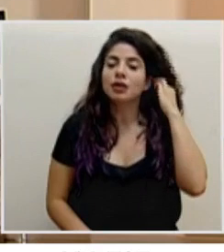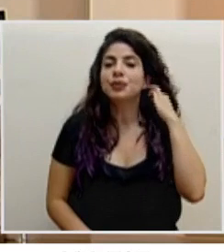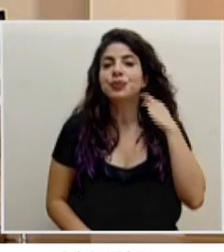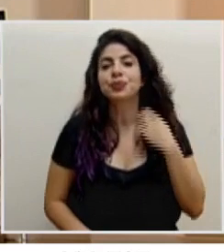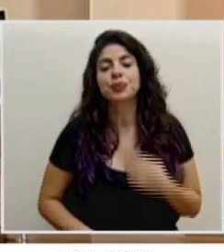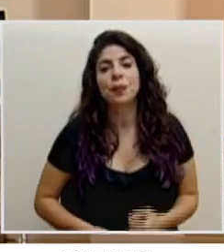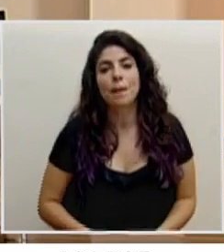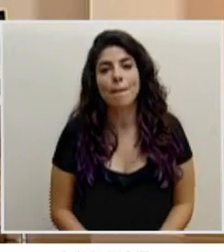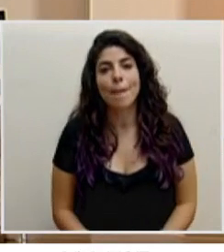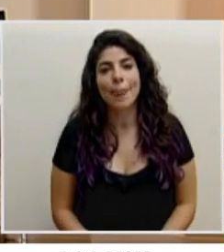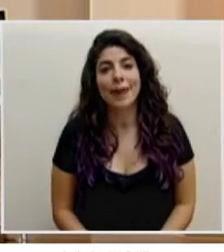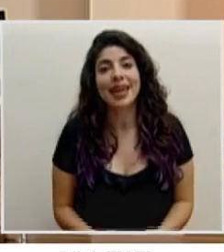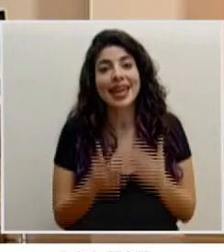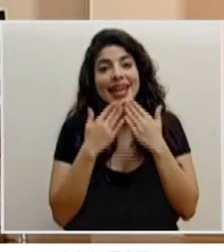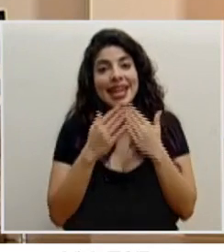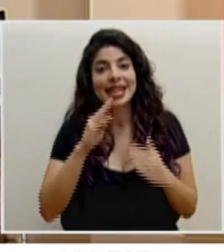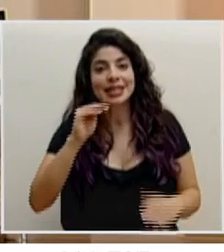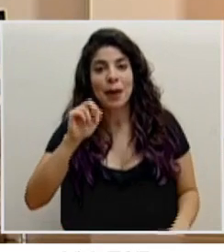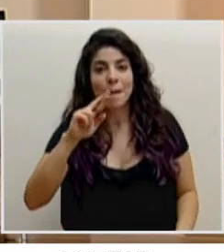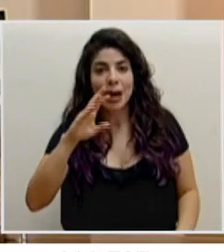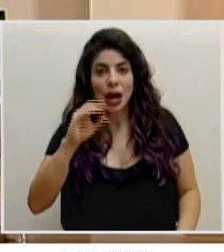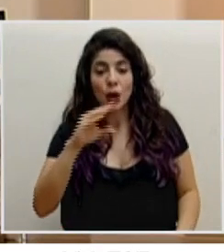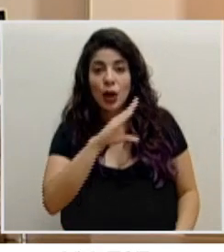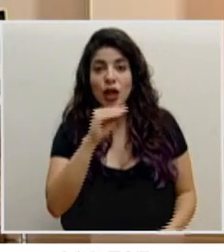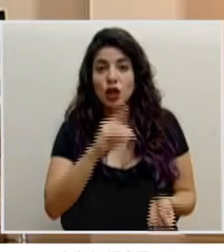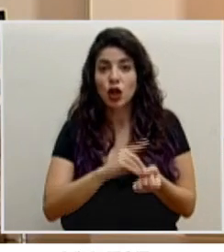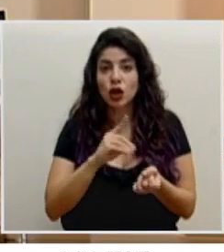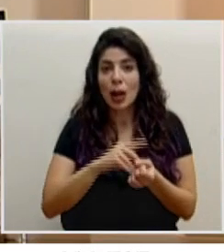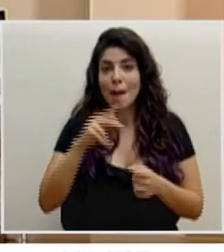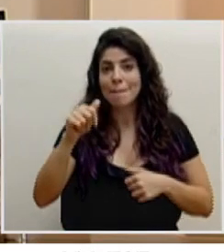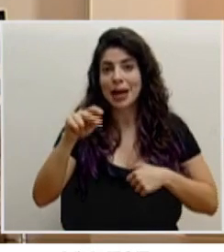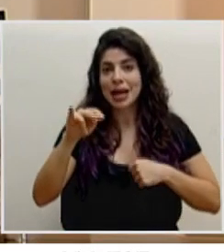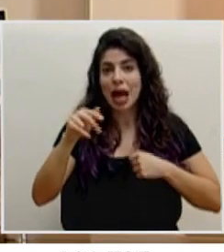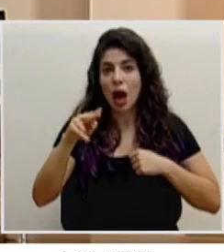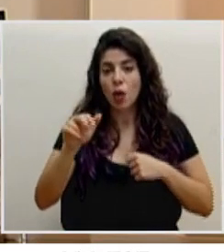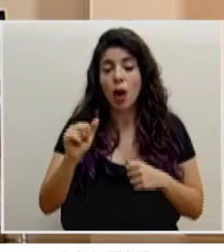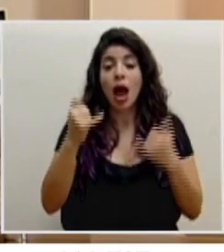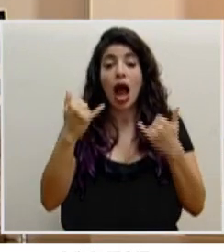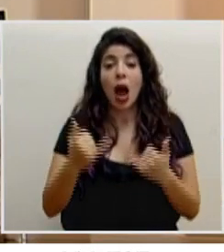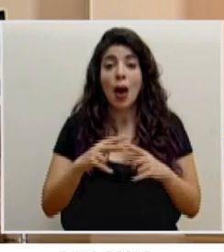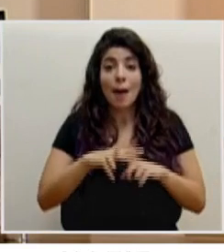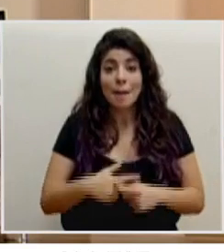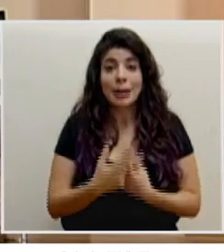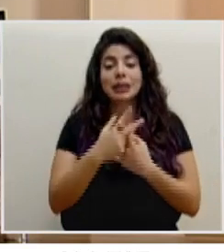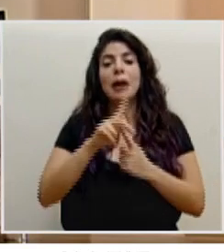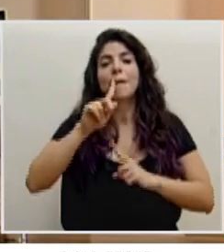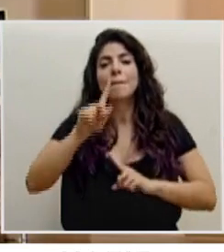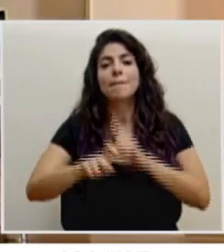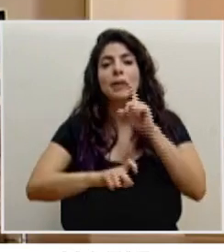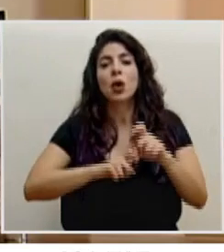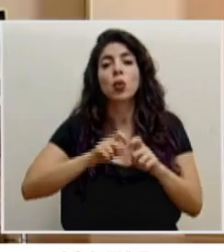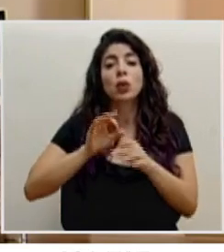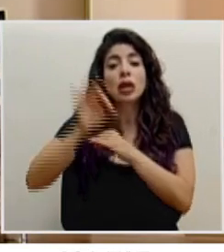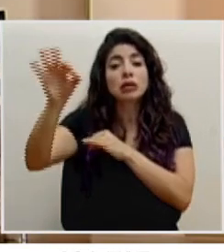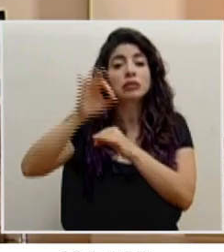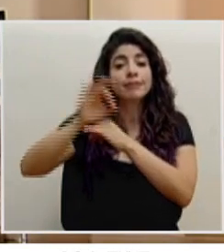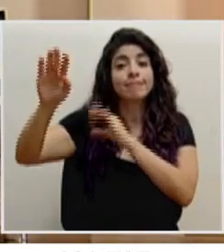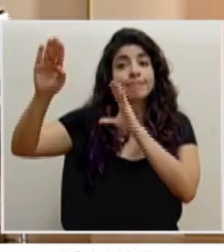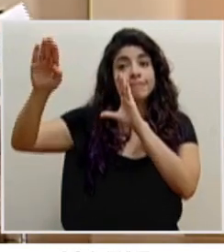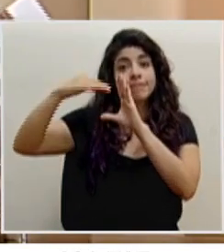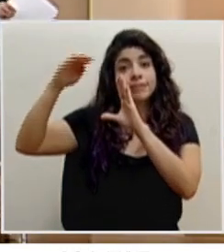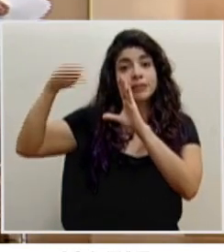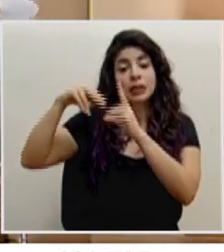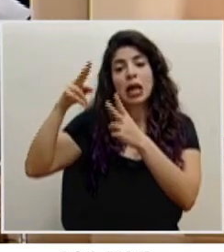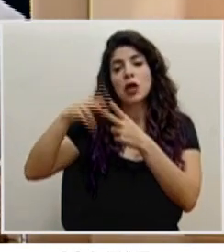Muchas gracias a Marco y a la doctora Paniagua. Iniciamos con el periodo de consultas de los medios regionales. Ambas consultas son